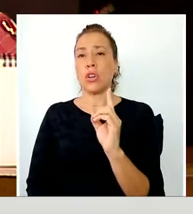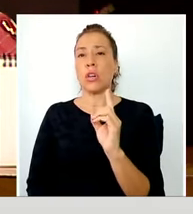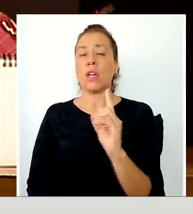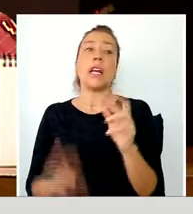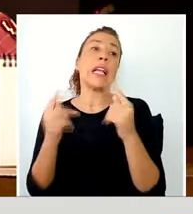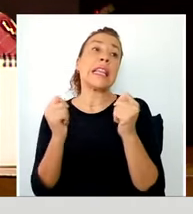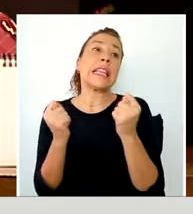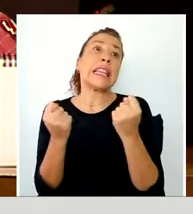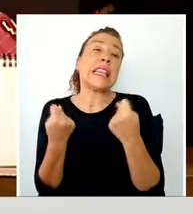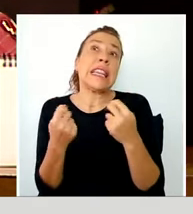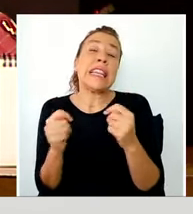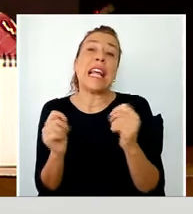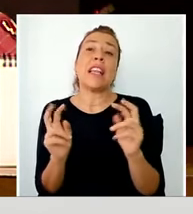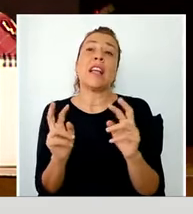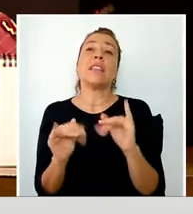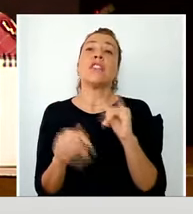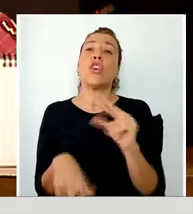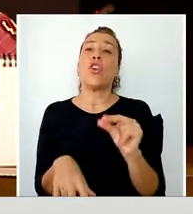acuerdo presidente